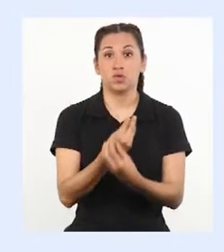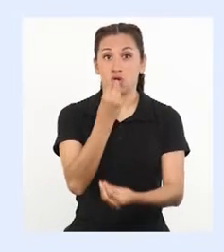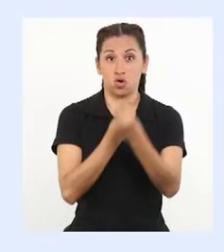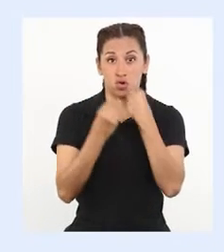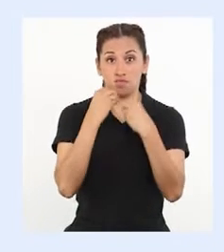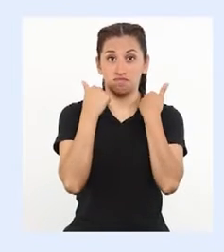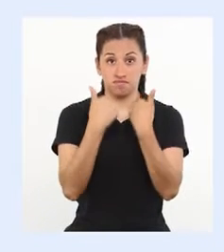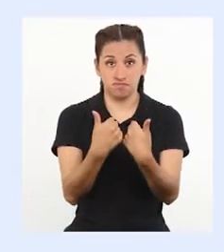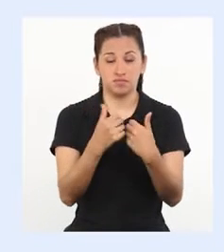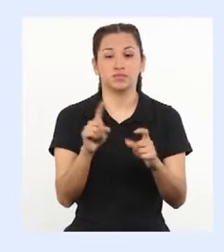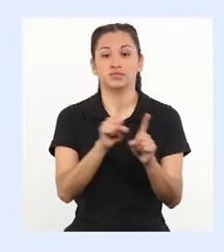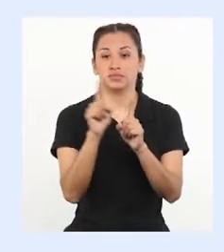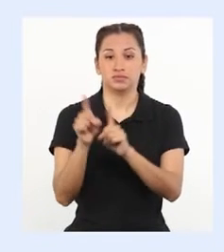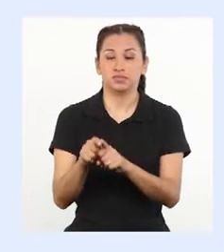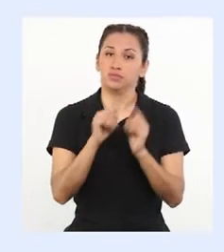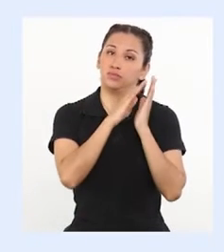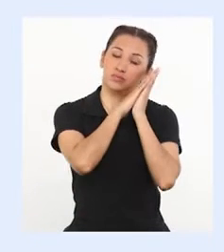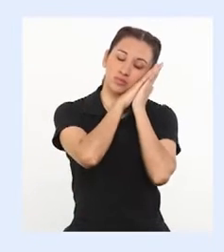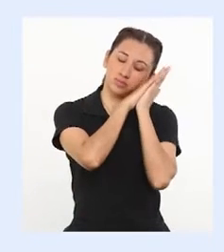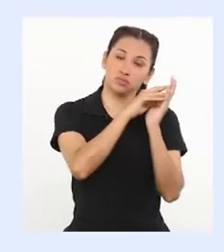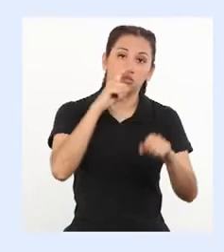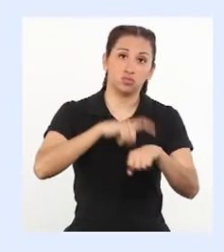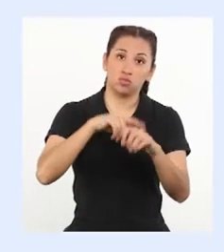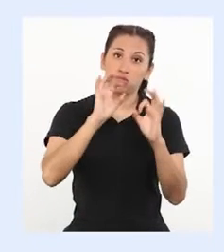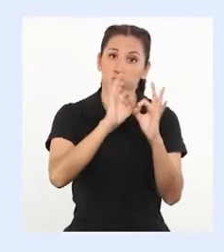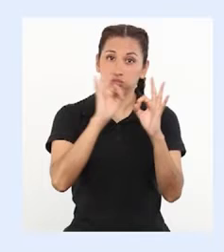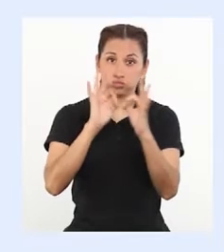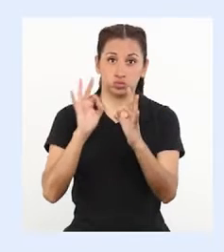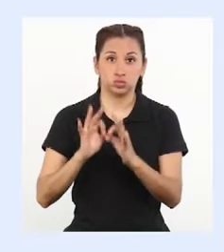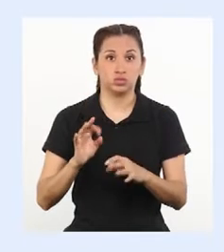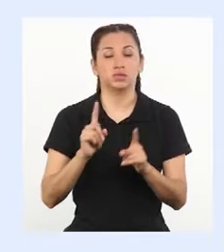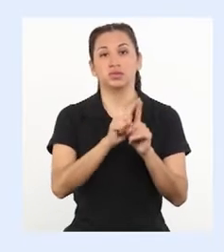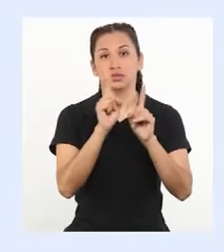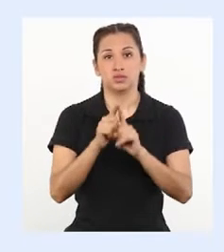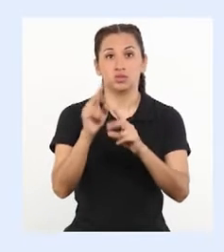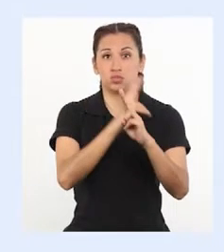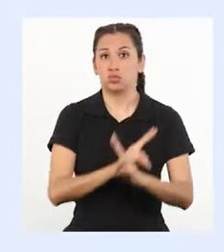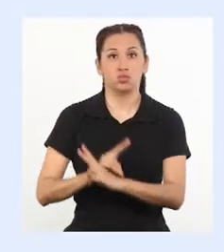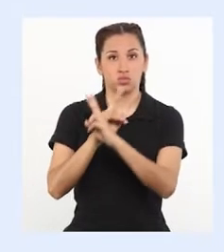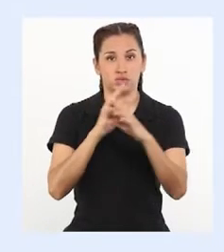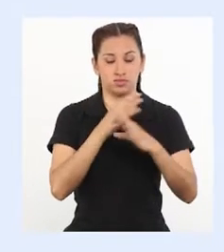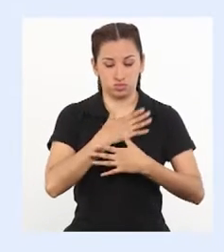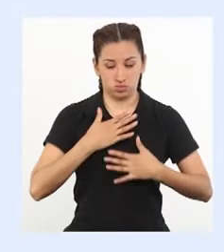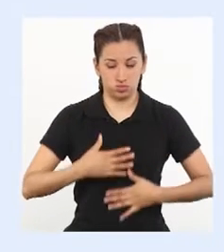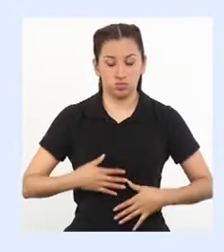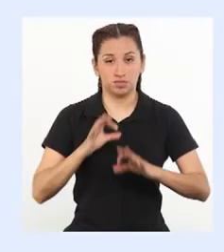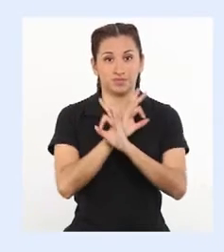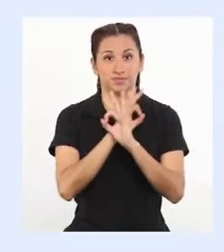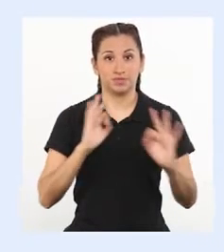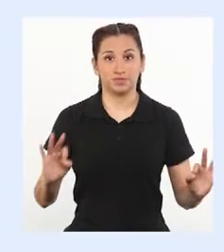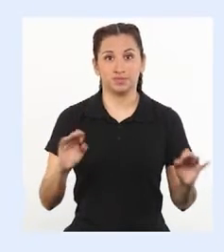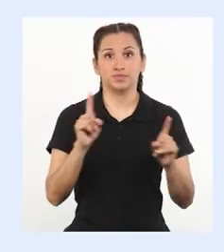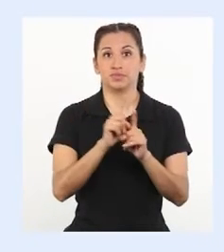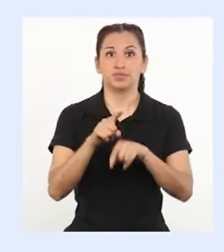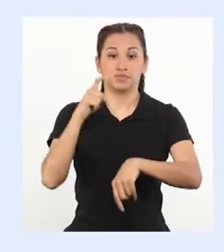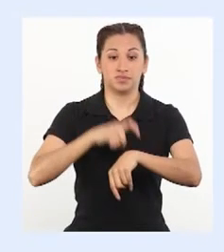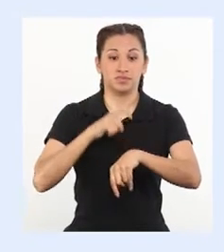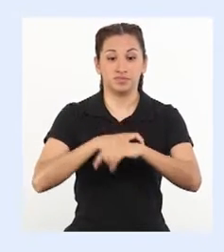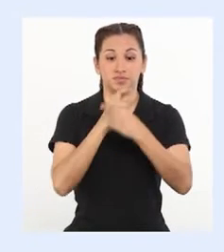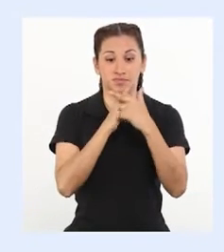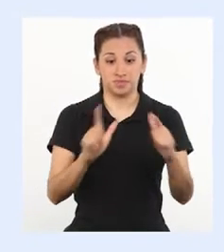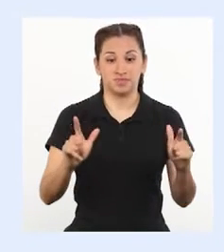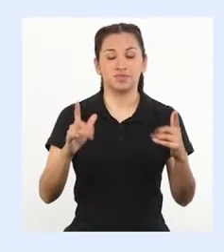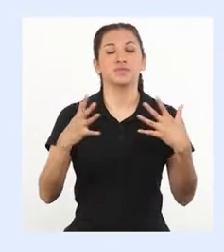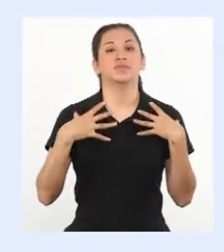adecuadamente, dormir lo suficiente y en horas adecuadas. Cuidar la higiene de nuestro cuerpo, tener un espacio de ocio